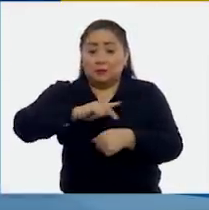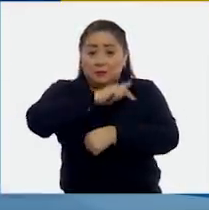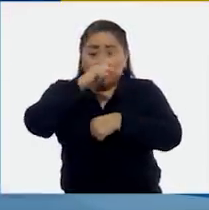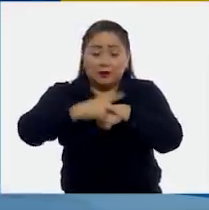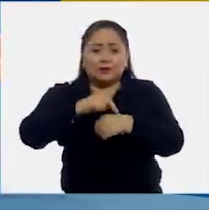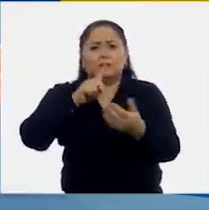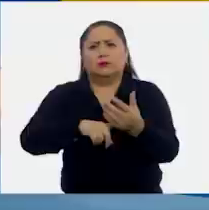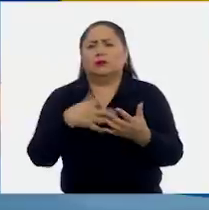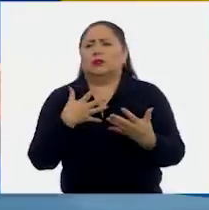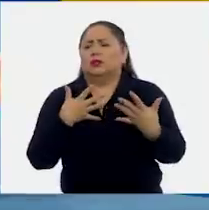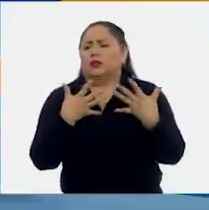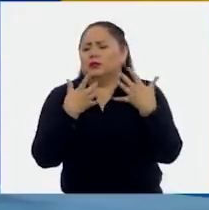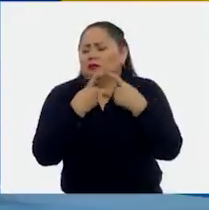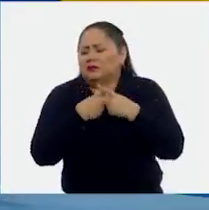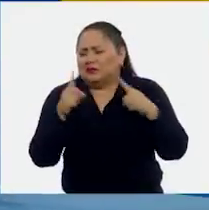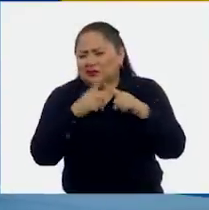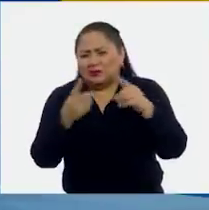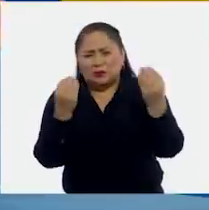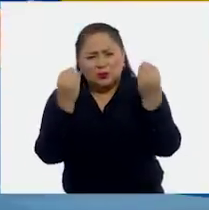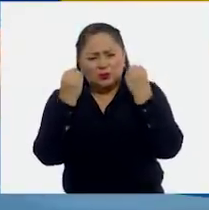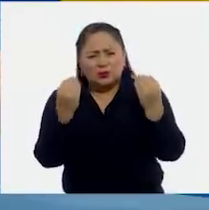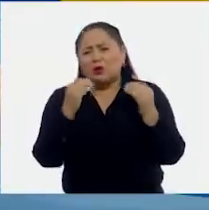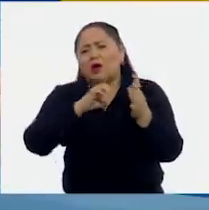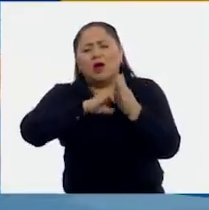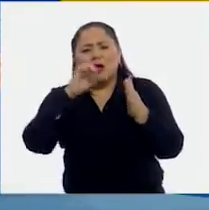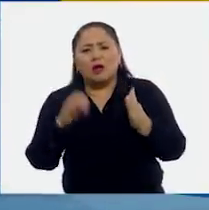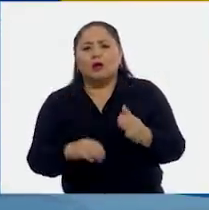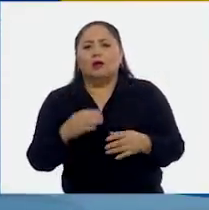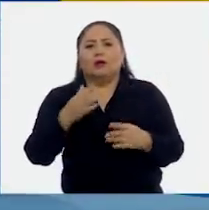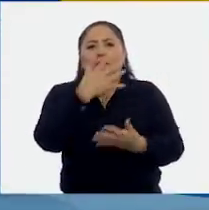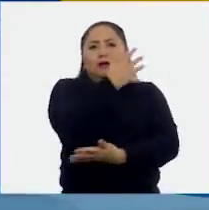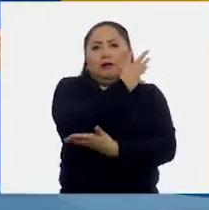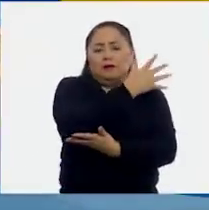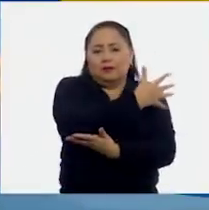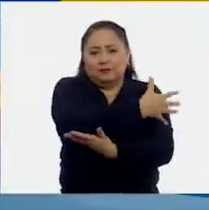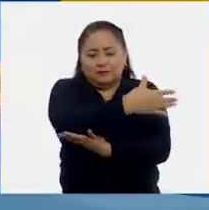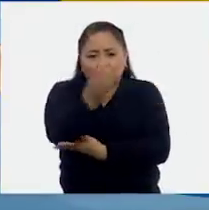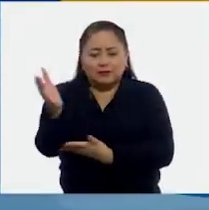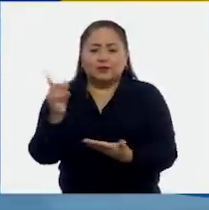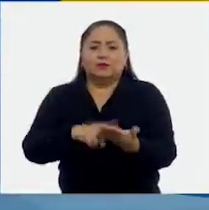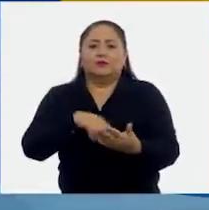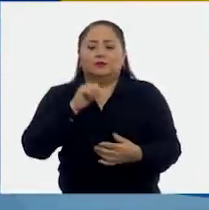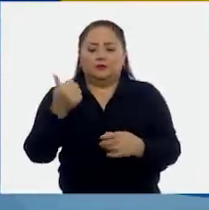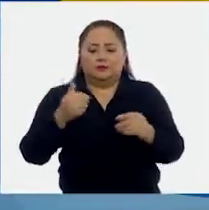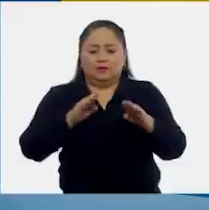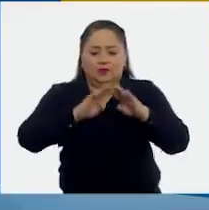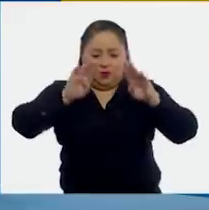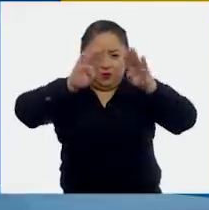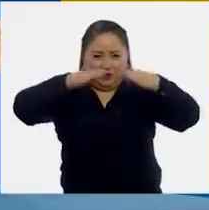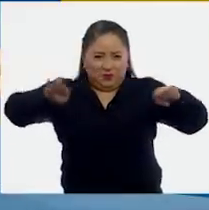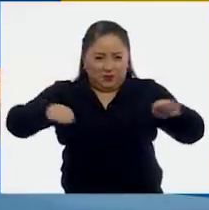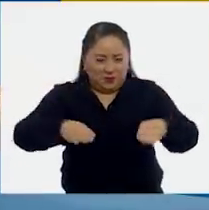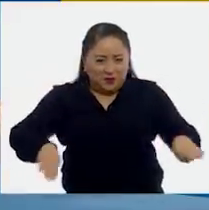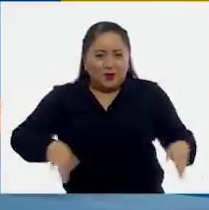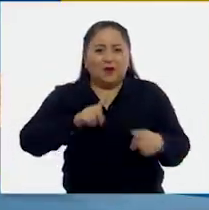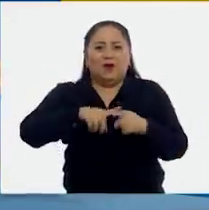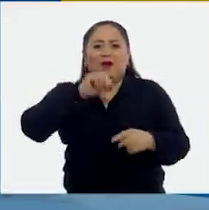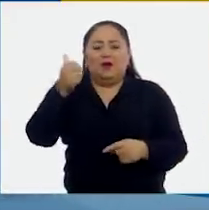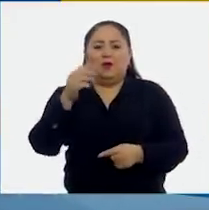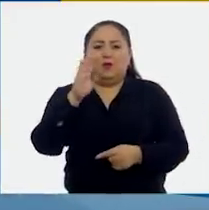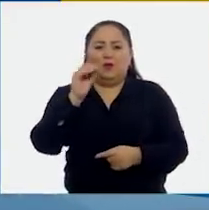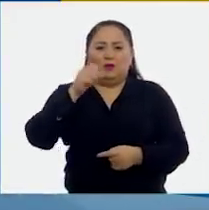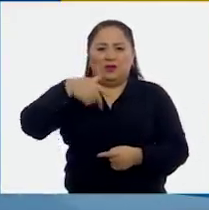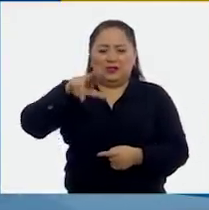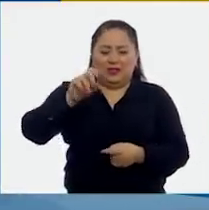posee una gran variedad de ellos, como bosques de coníferas, bosque de pino y encino, bosque